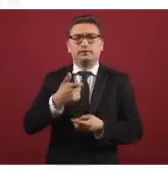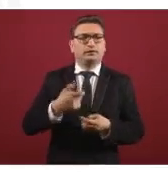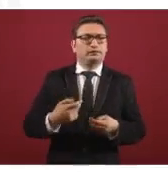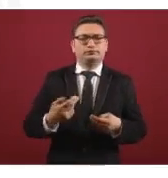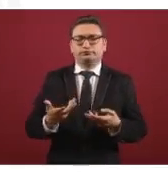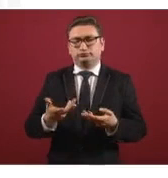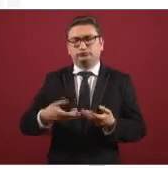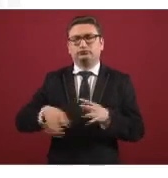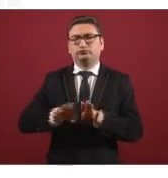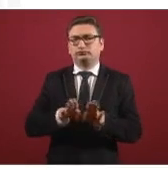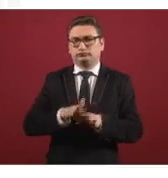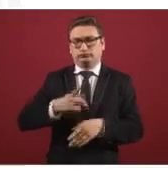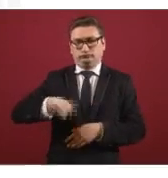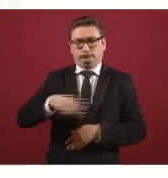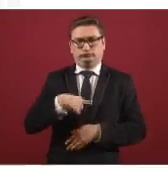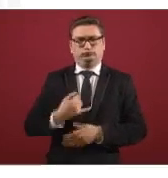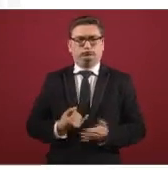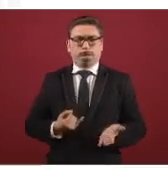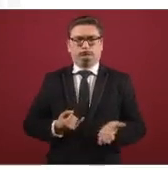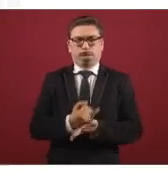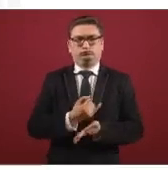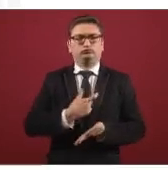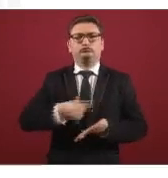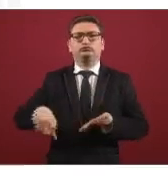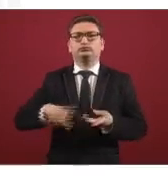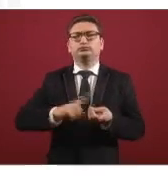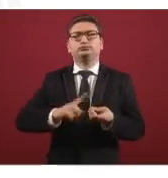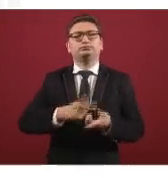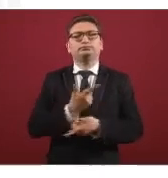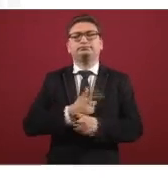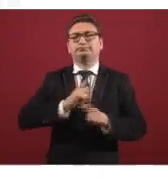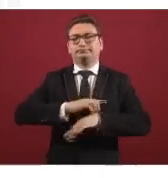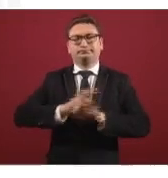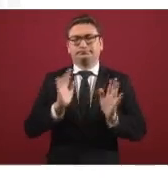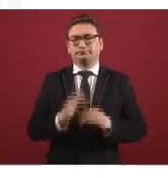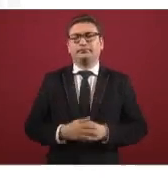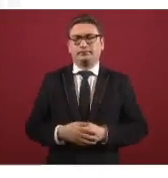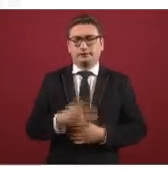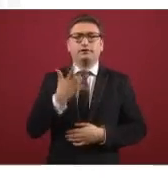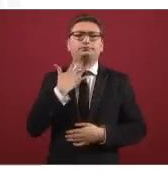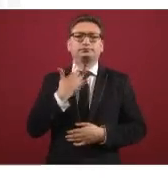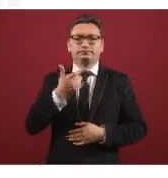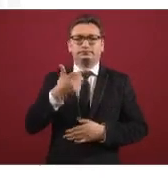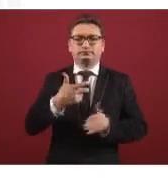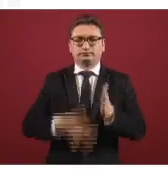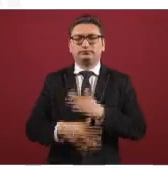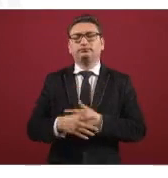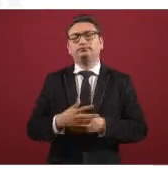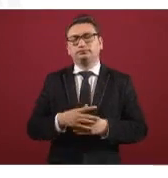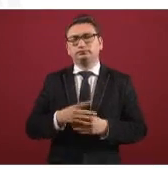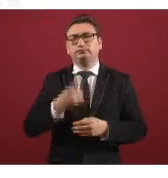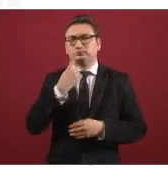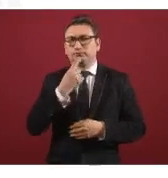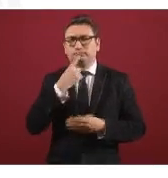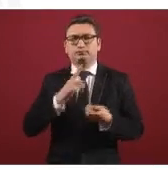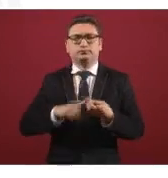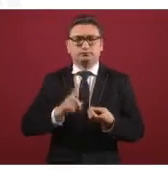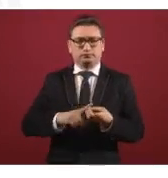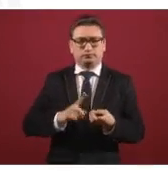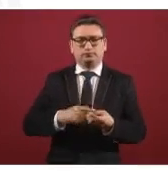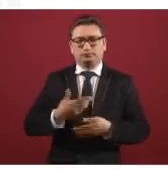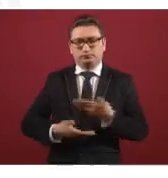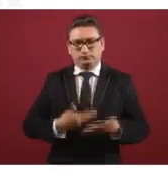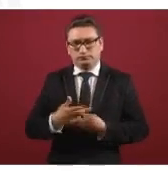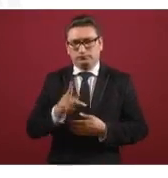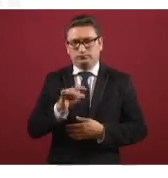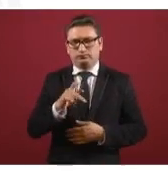con nuestro poder de decisión en la compra. La gasolina más económica en premium la encontramos en Autoservicios